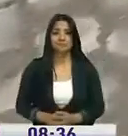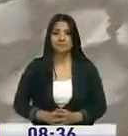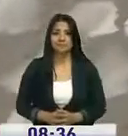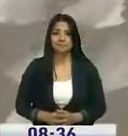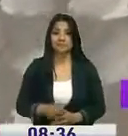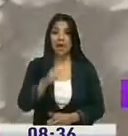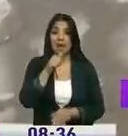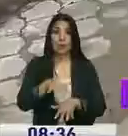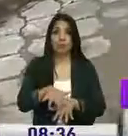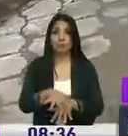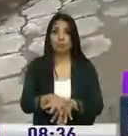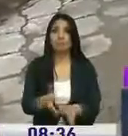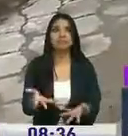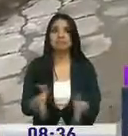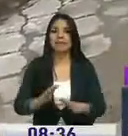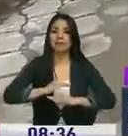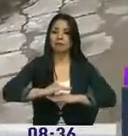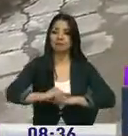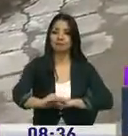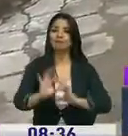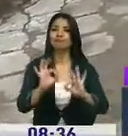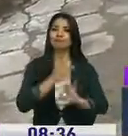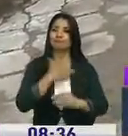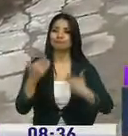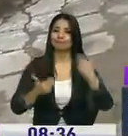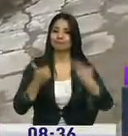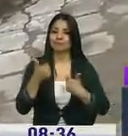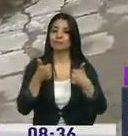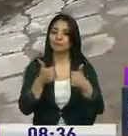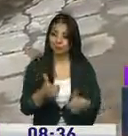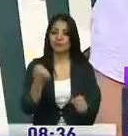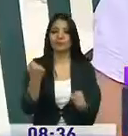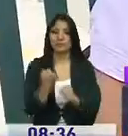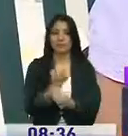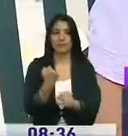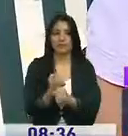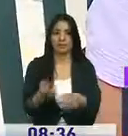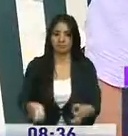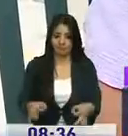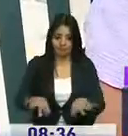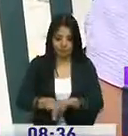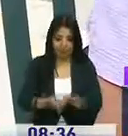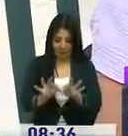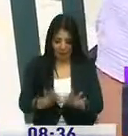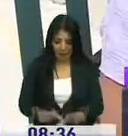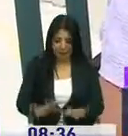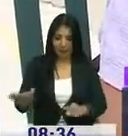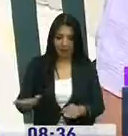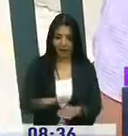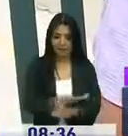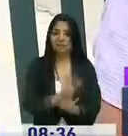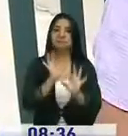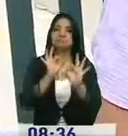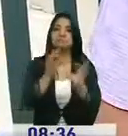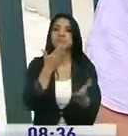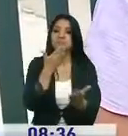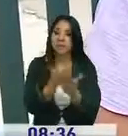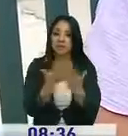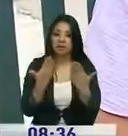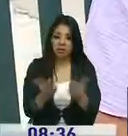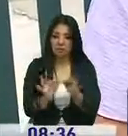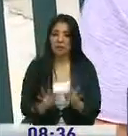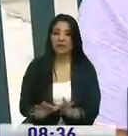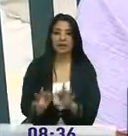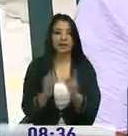no se desperdicia y los vecinos están contentos con los trabajos efectuados. O sea, bueno que hayan hecho, las obras lo